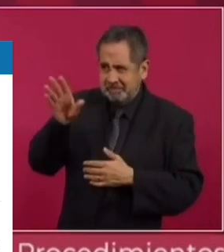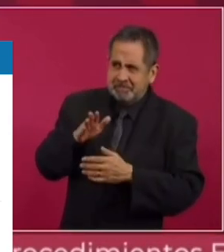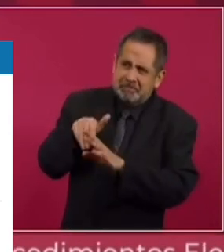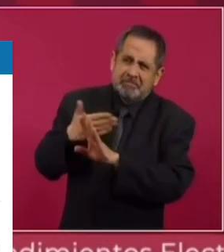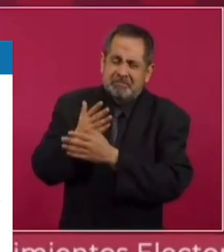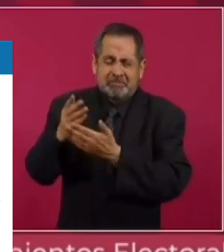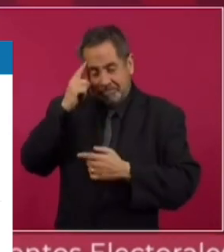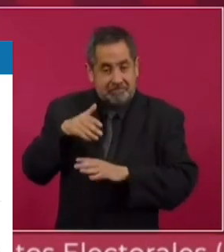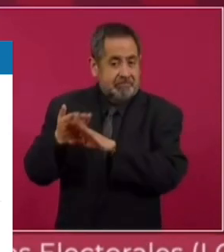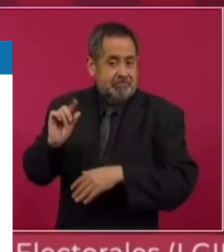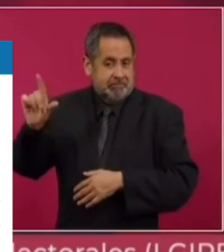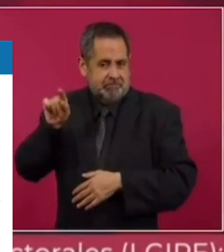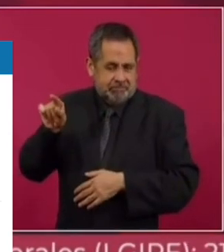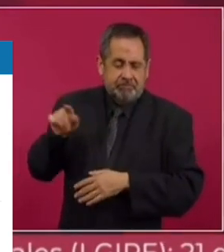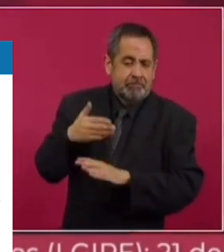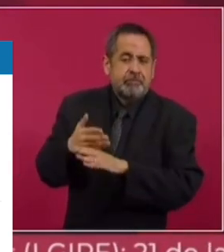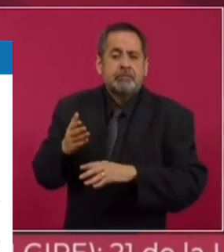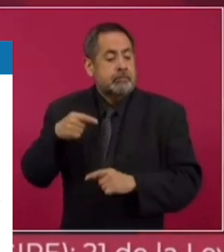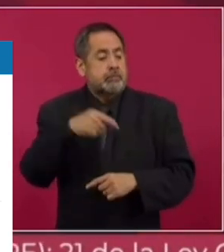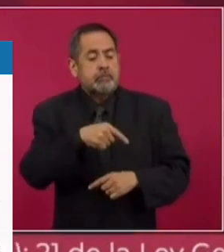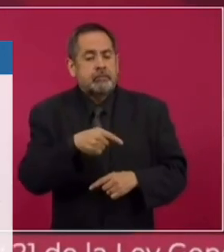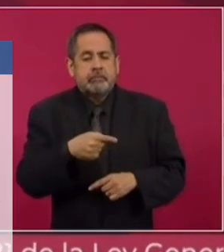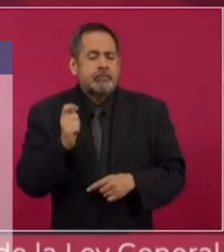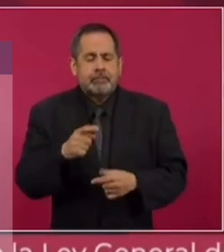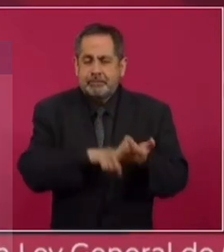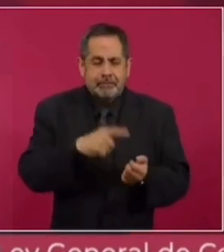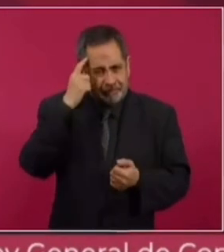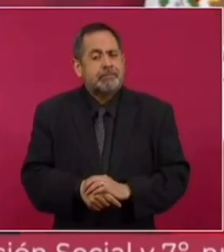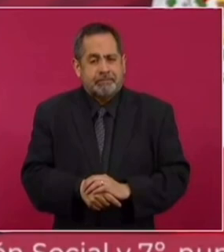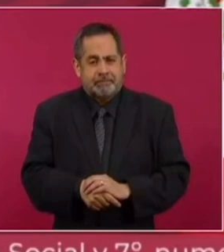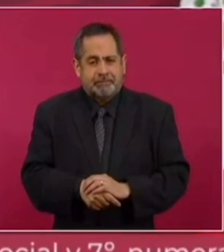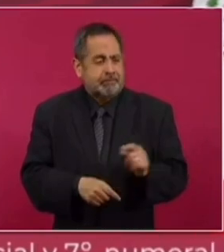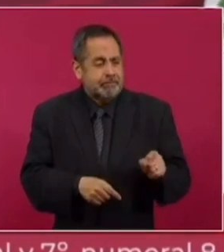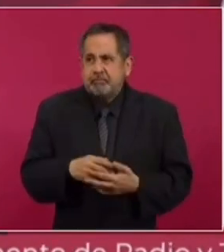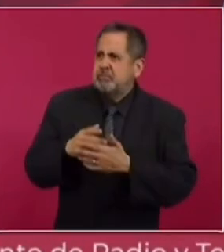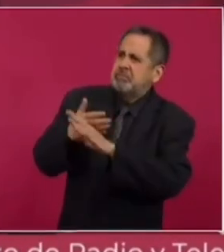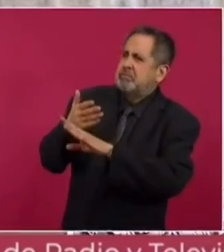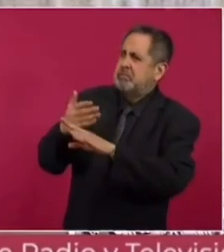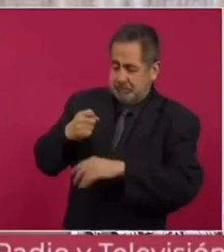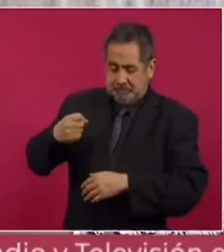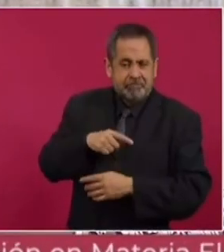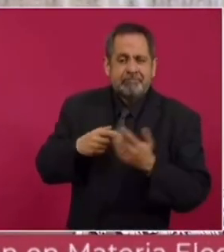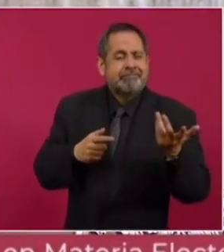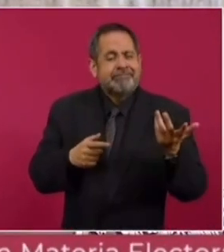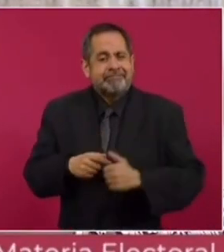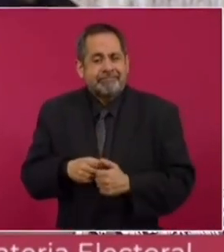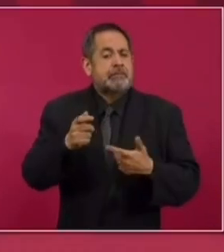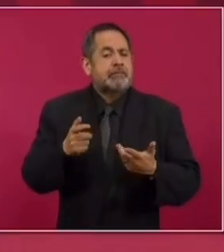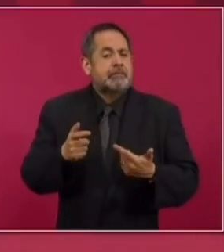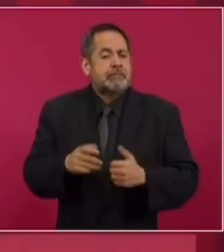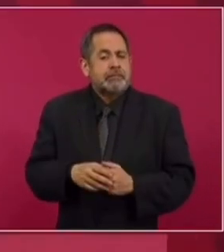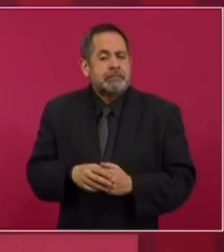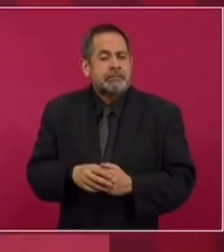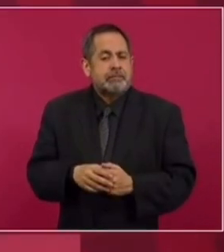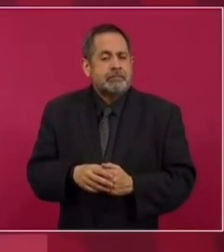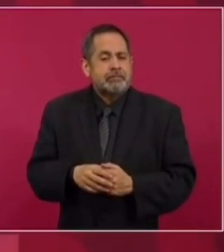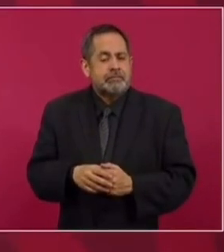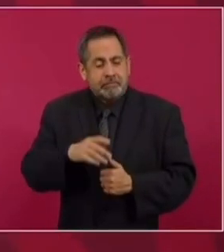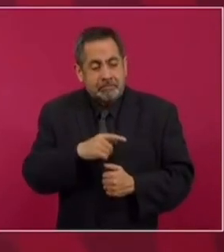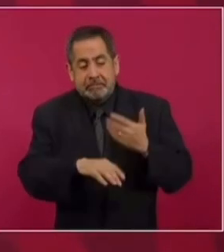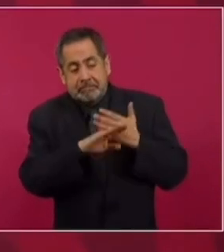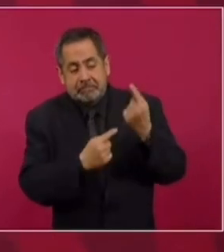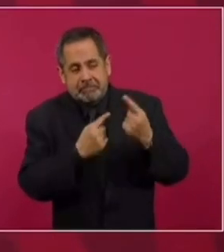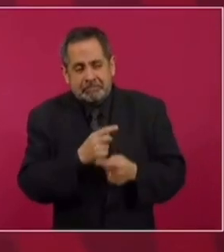excesos. El que lo hace, se descalifica, ya en nuestro tiempo. Yo por eso no